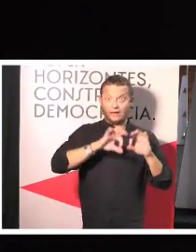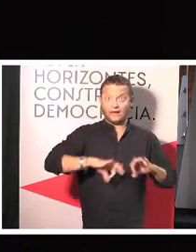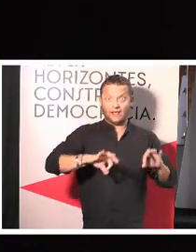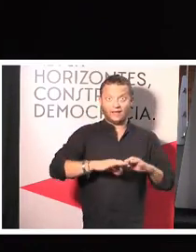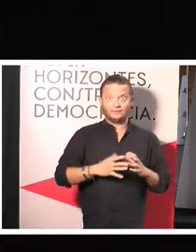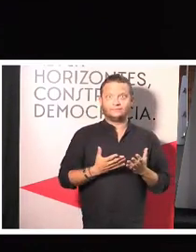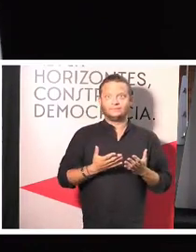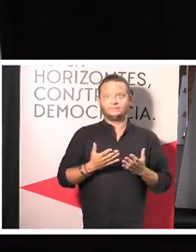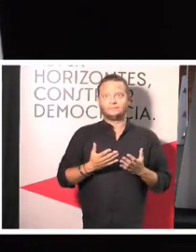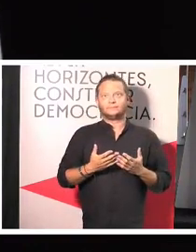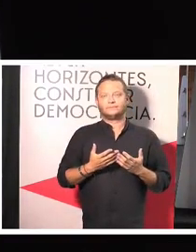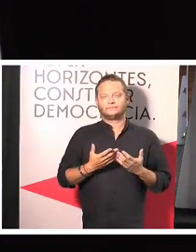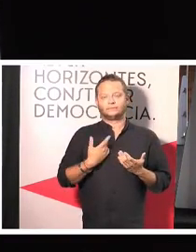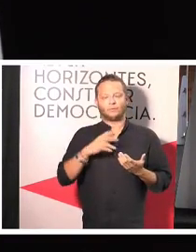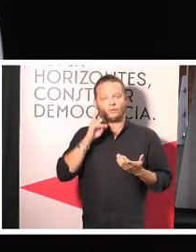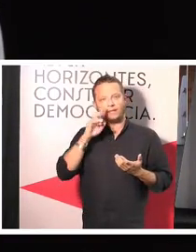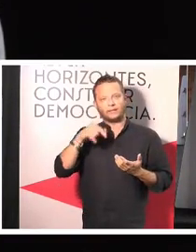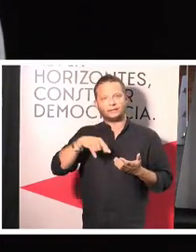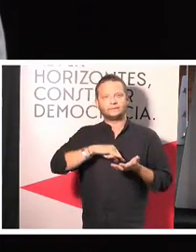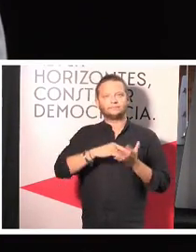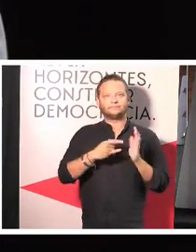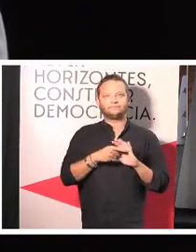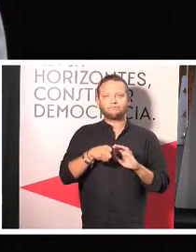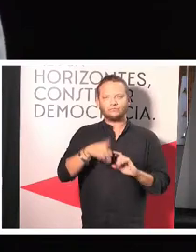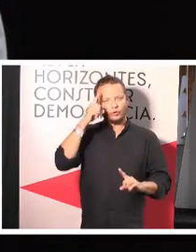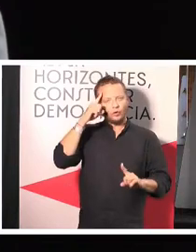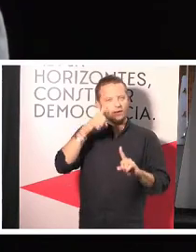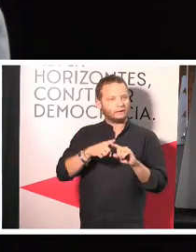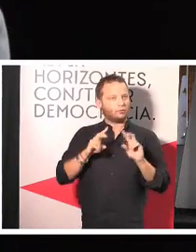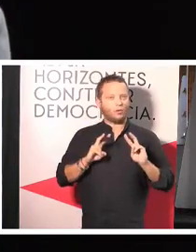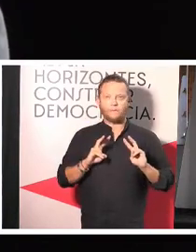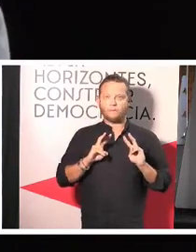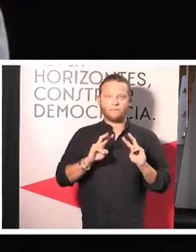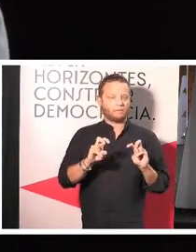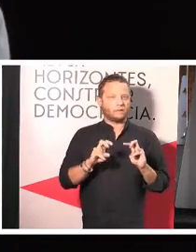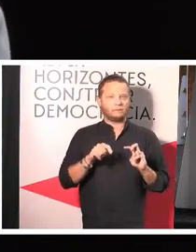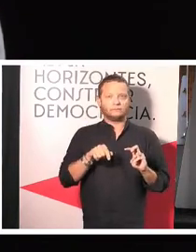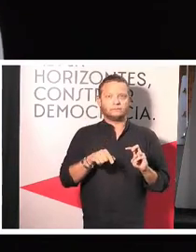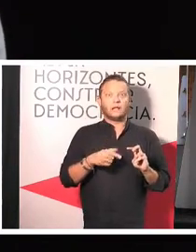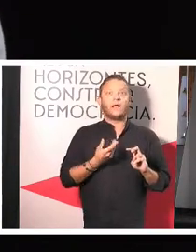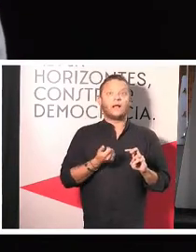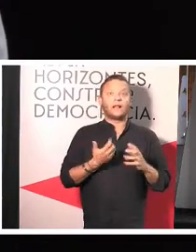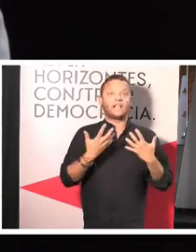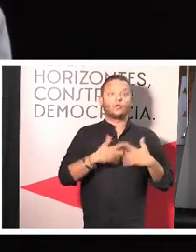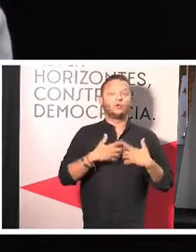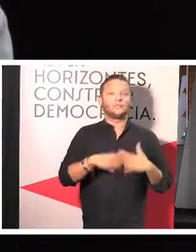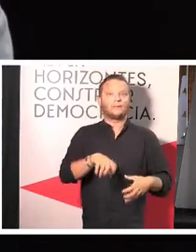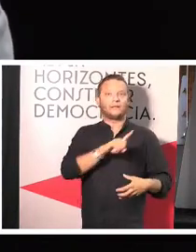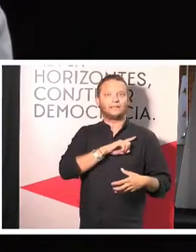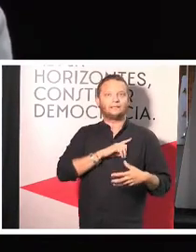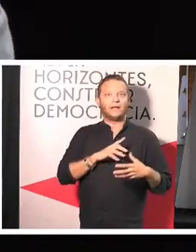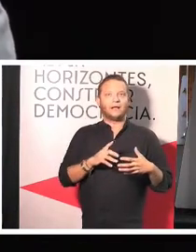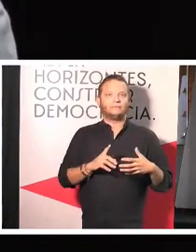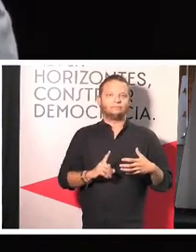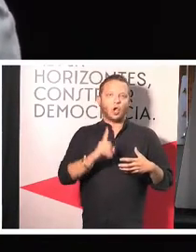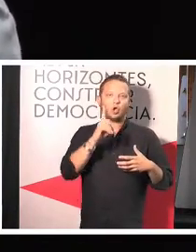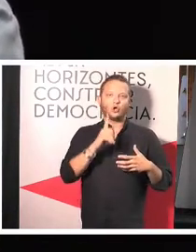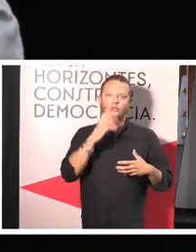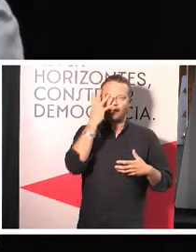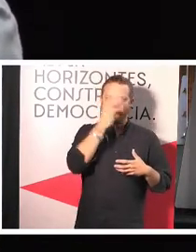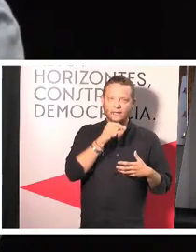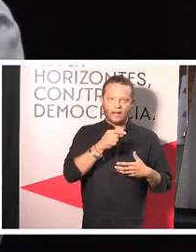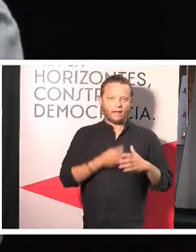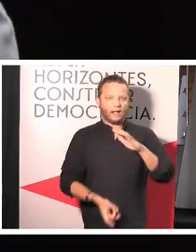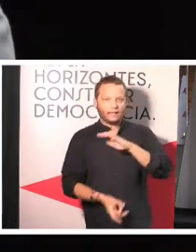país. Bien, como veis, este fue el objetivo inicial por el cual la industria militar norteamericana desarrolla este